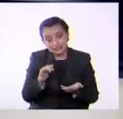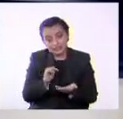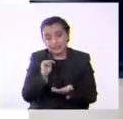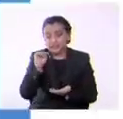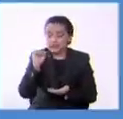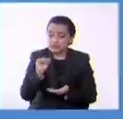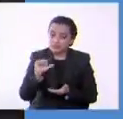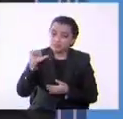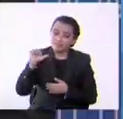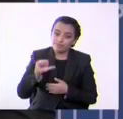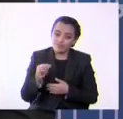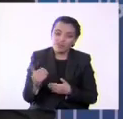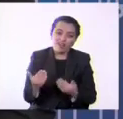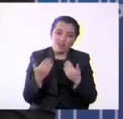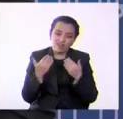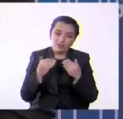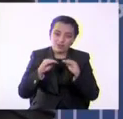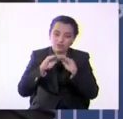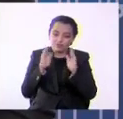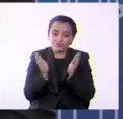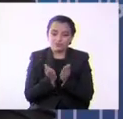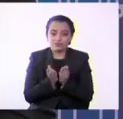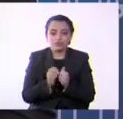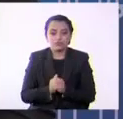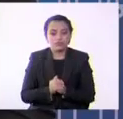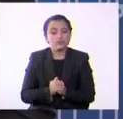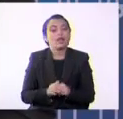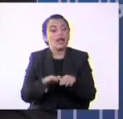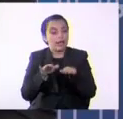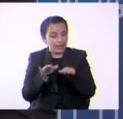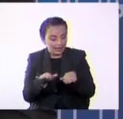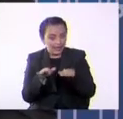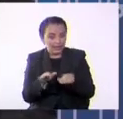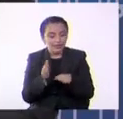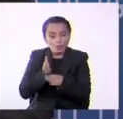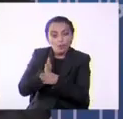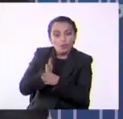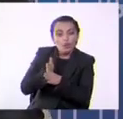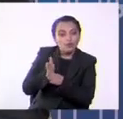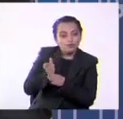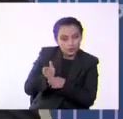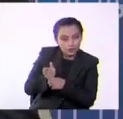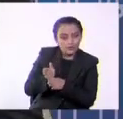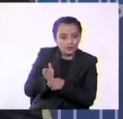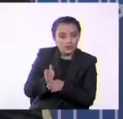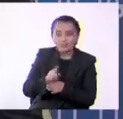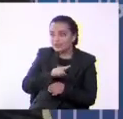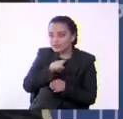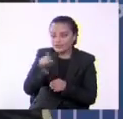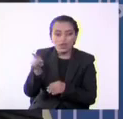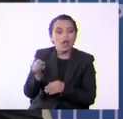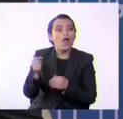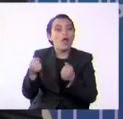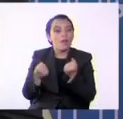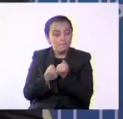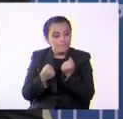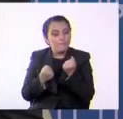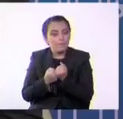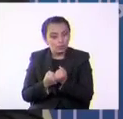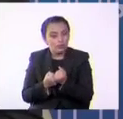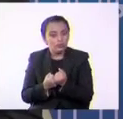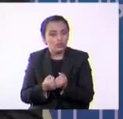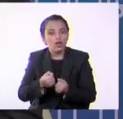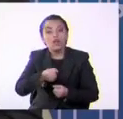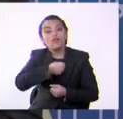global. Agradecemos a nuestros profesionales que, igual que los estudiantes, nos están aportando sus conocimientos. Gracias en